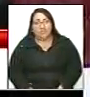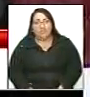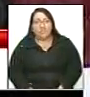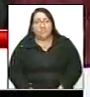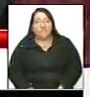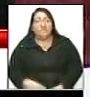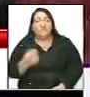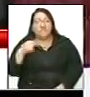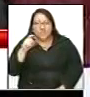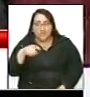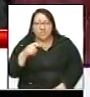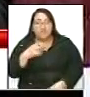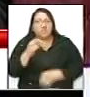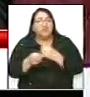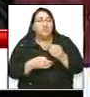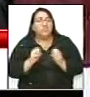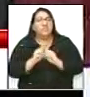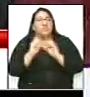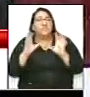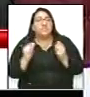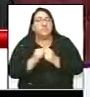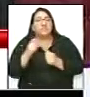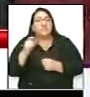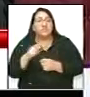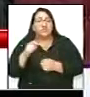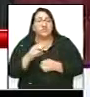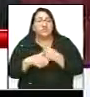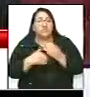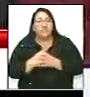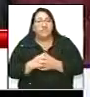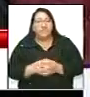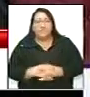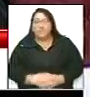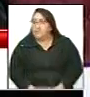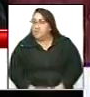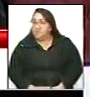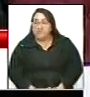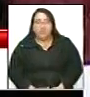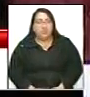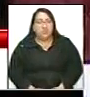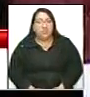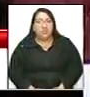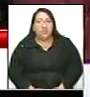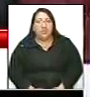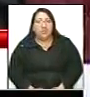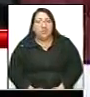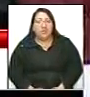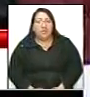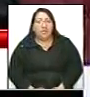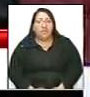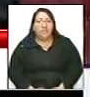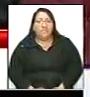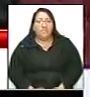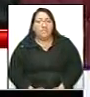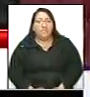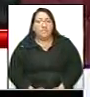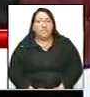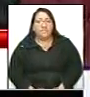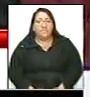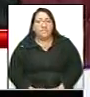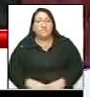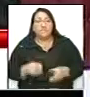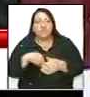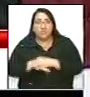que se necesita explicitar o la necesidad de que haya esa información disponible para tomar mejores procesos y toma de decisiones en